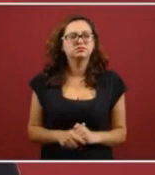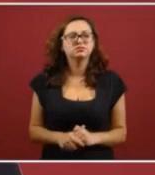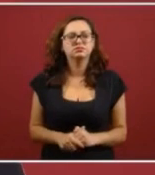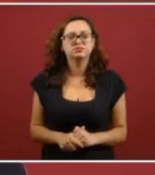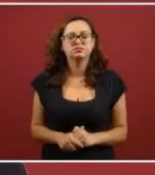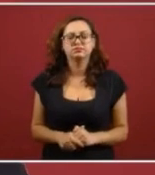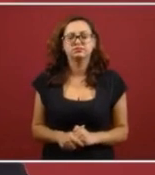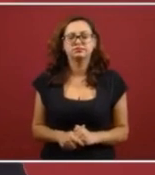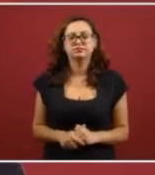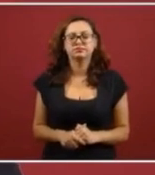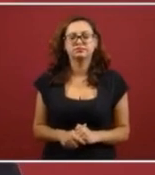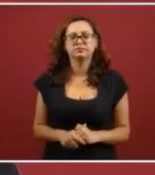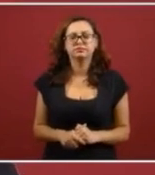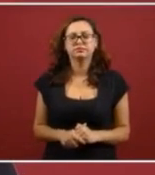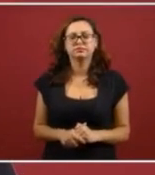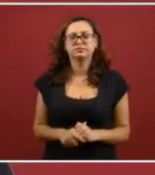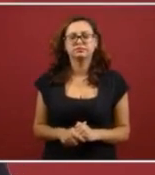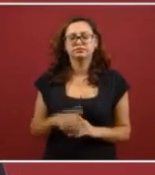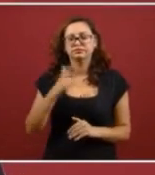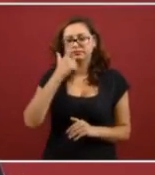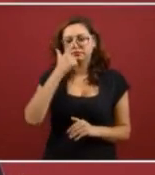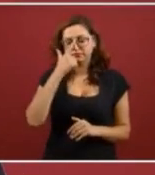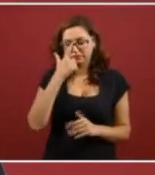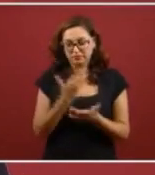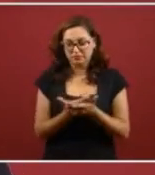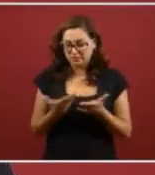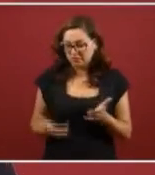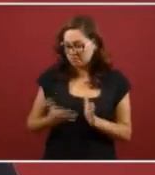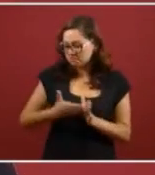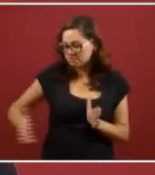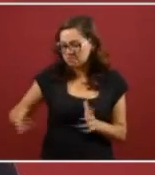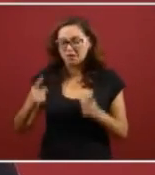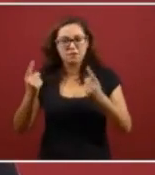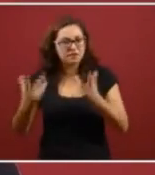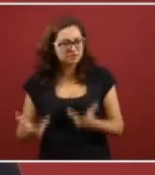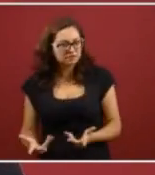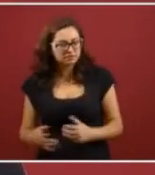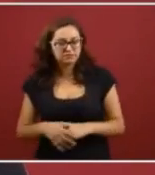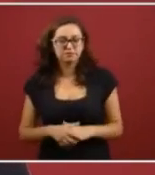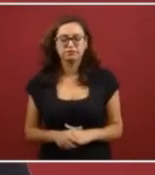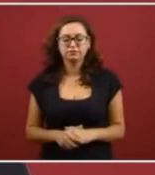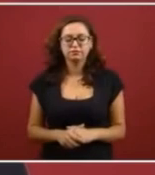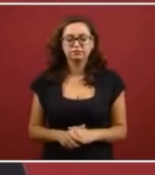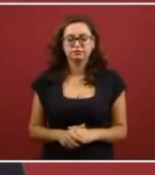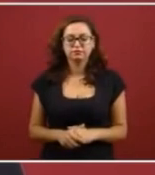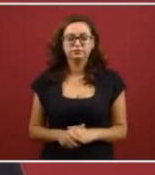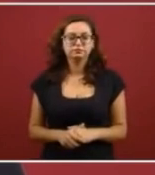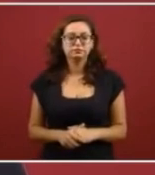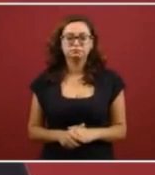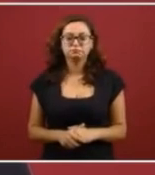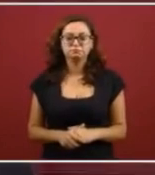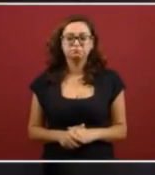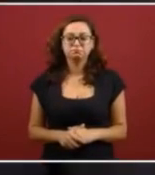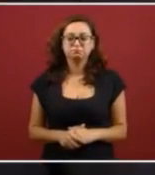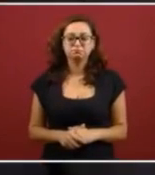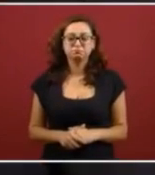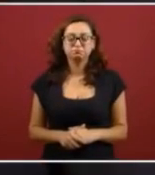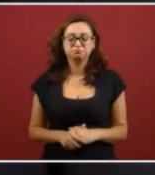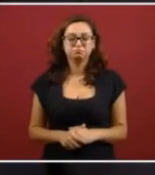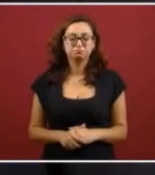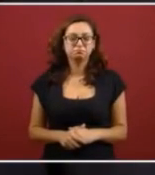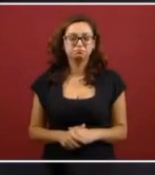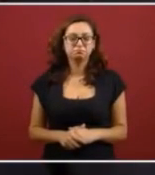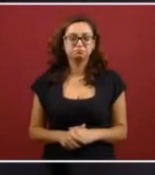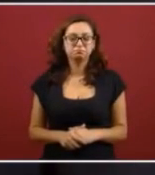¿Qué es lo que se va? What is it? A llevar a la what are you going to call it? Pues no es nada más well, de acuñar. It's